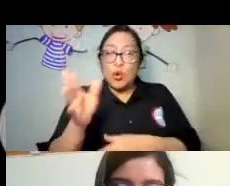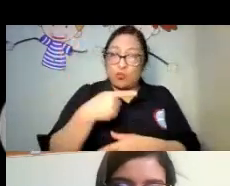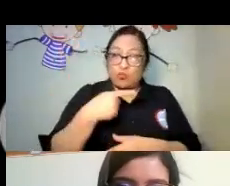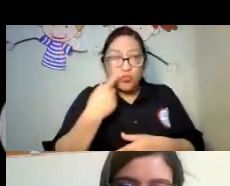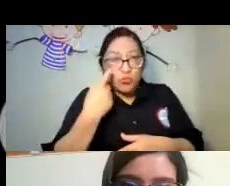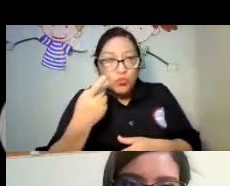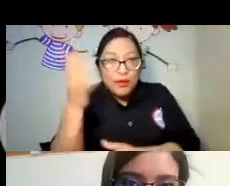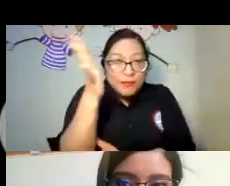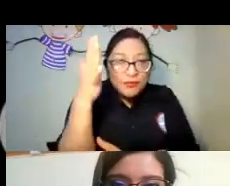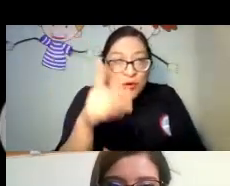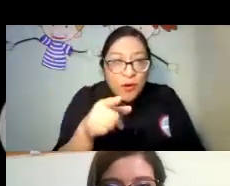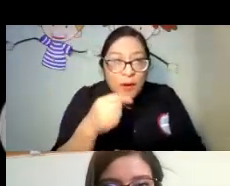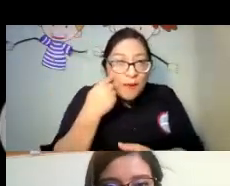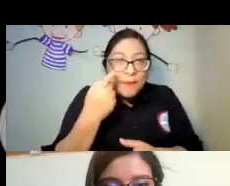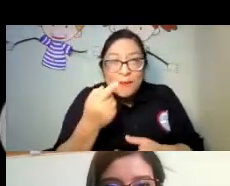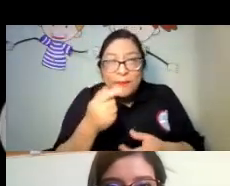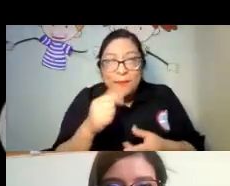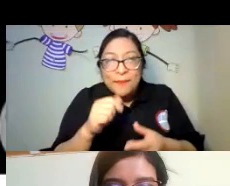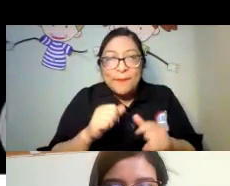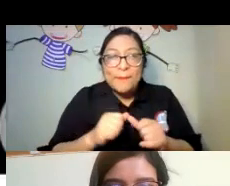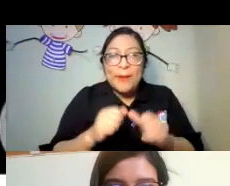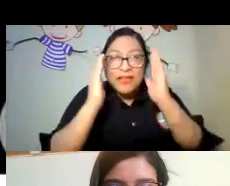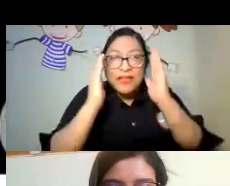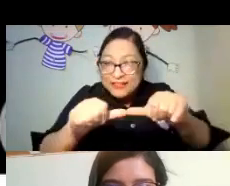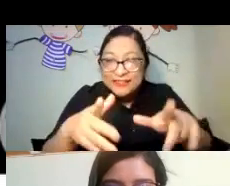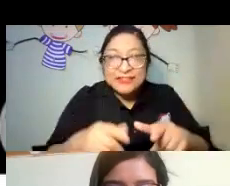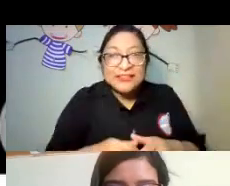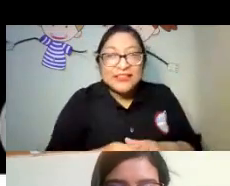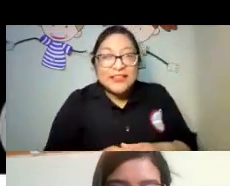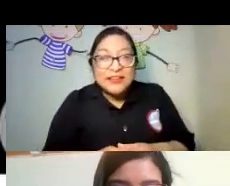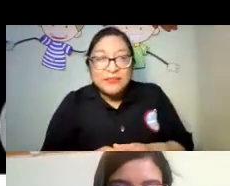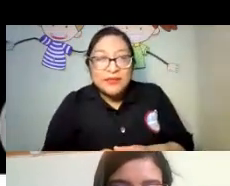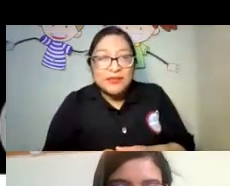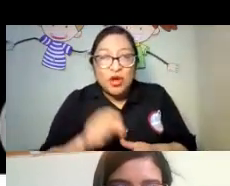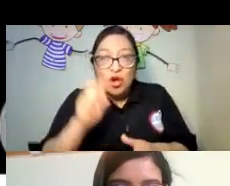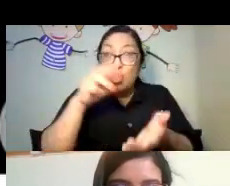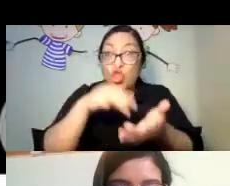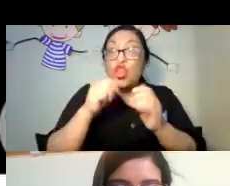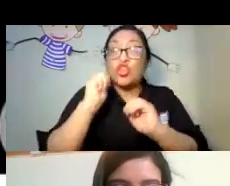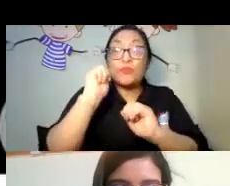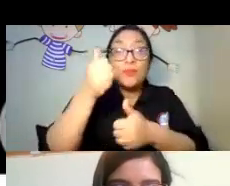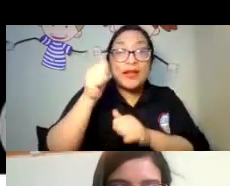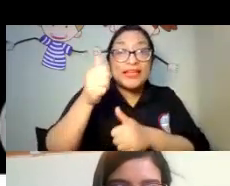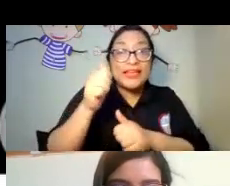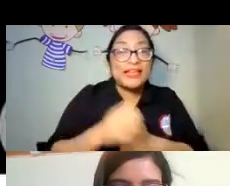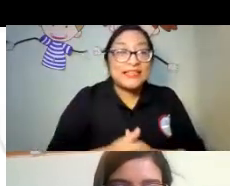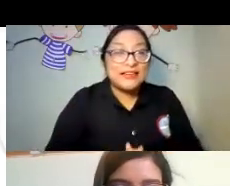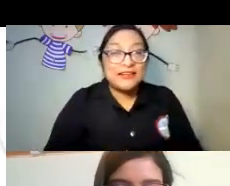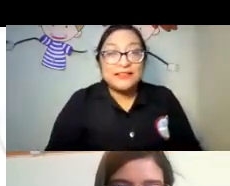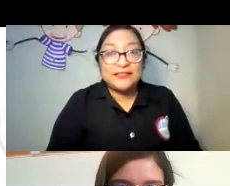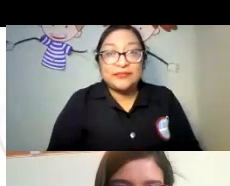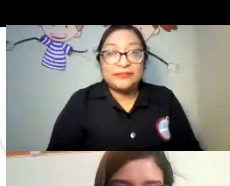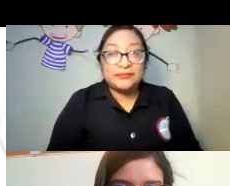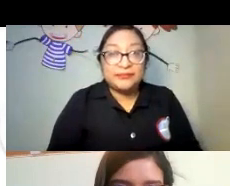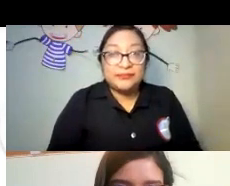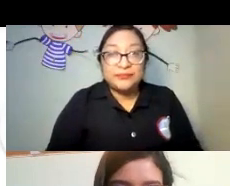mamá, con su familia, los estudiantes de atención y seguimiento del año 2013, 2015, que